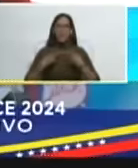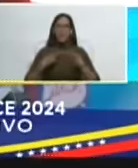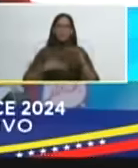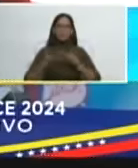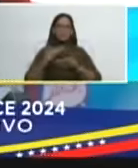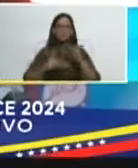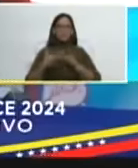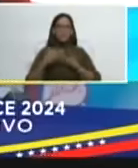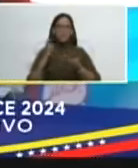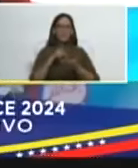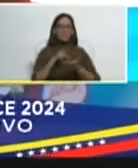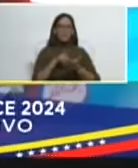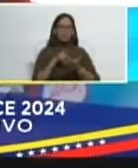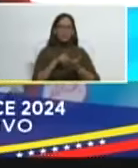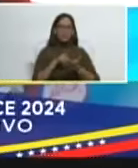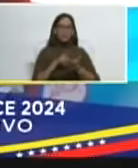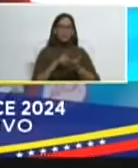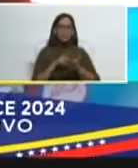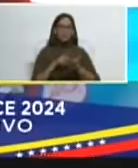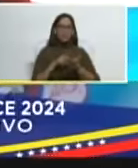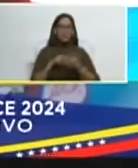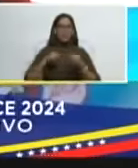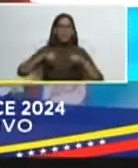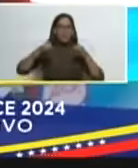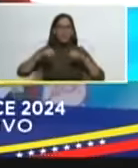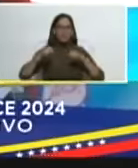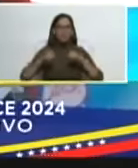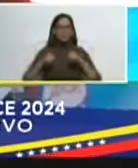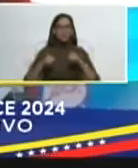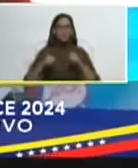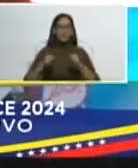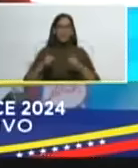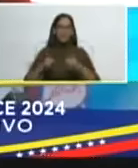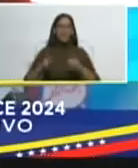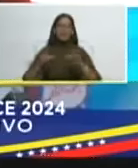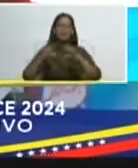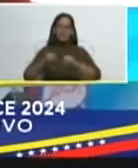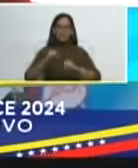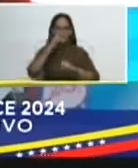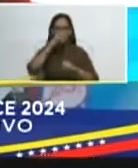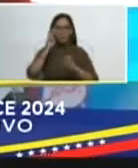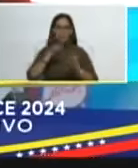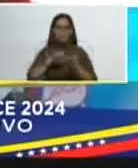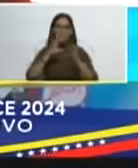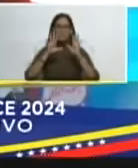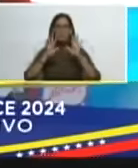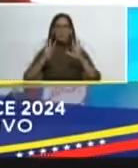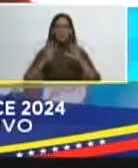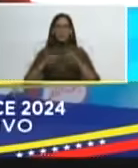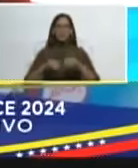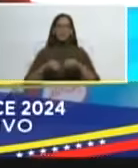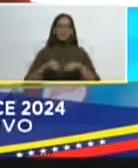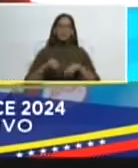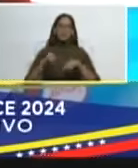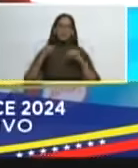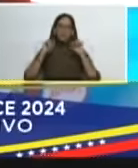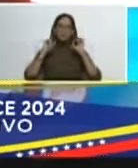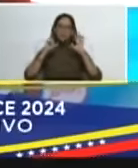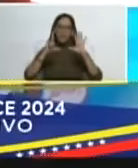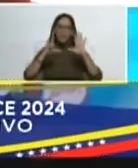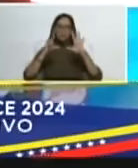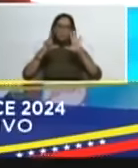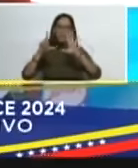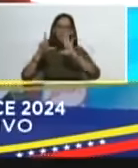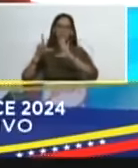la participación de los particulares en el mercado alcanzó en el año 2019 277 millones de